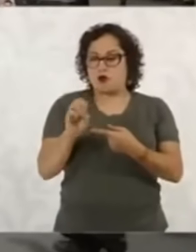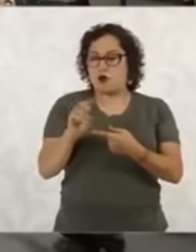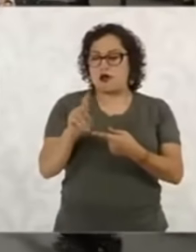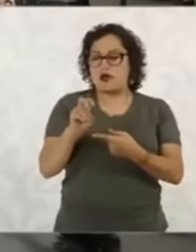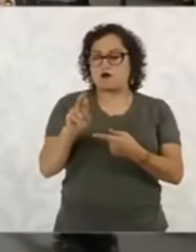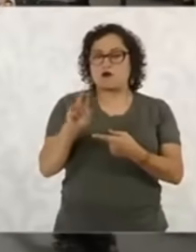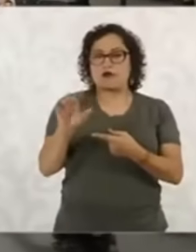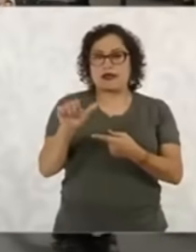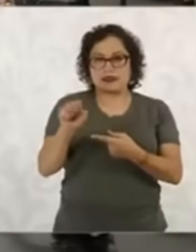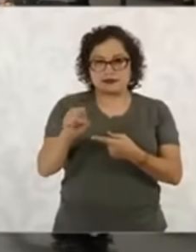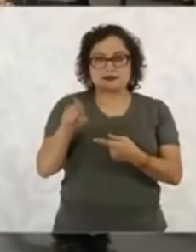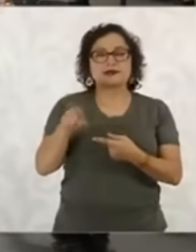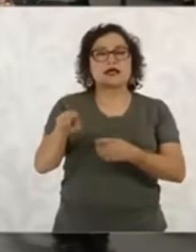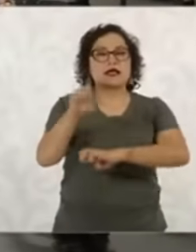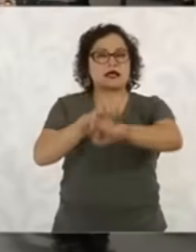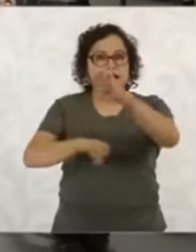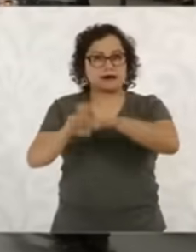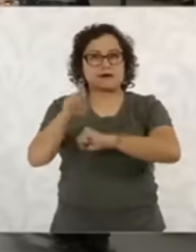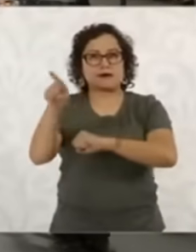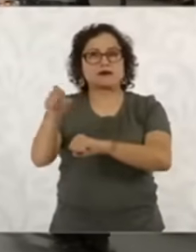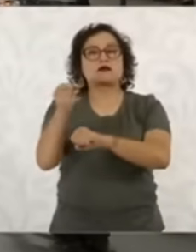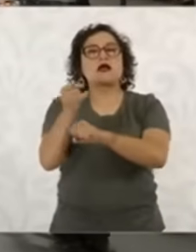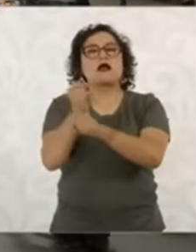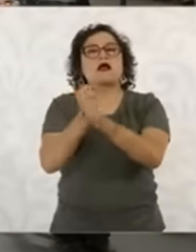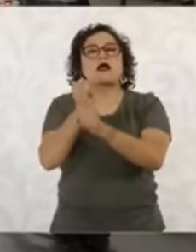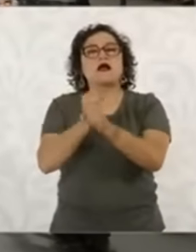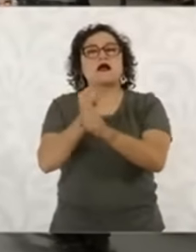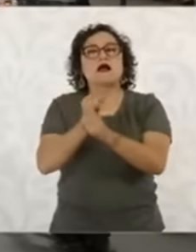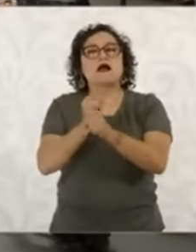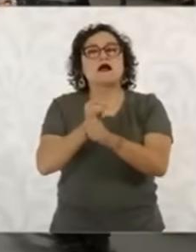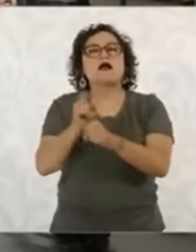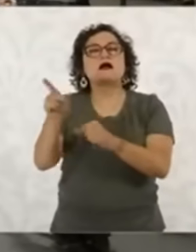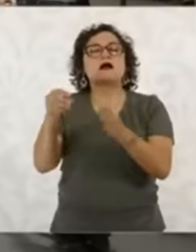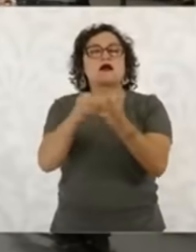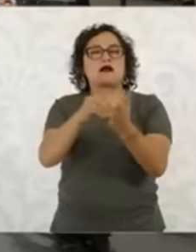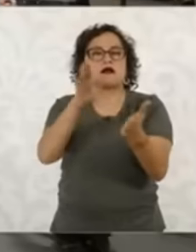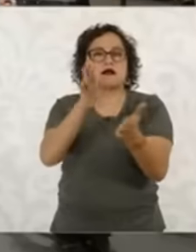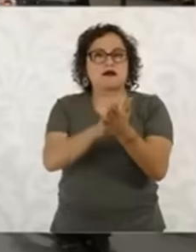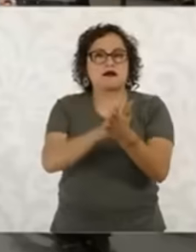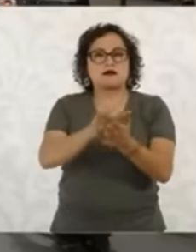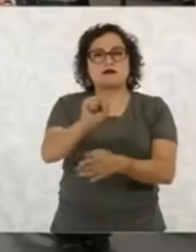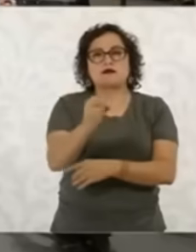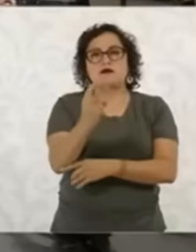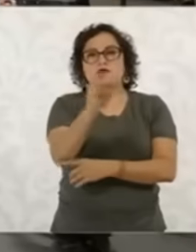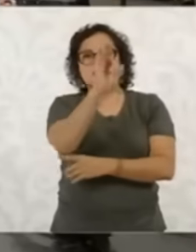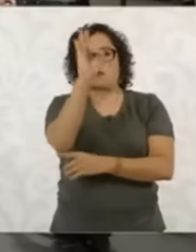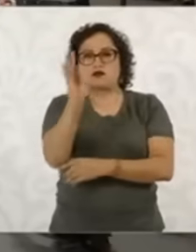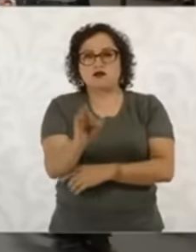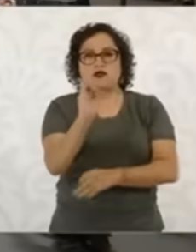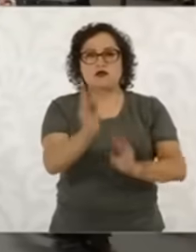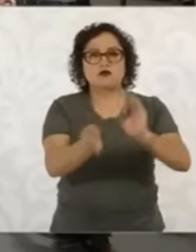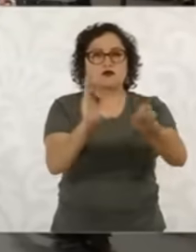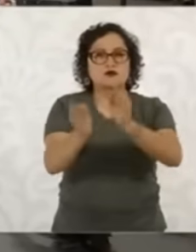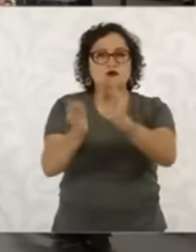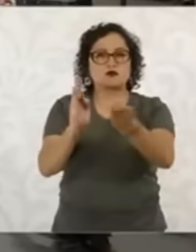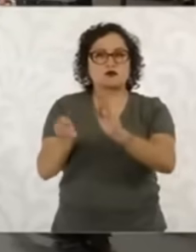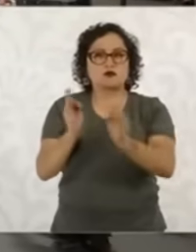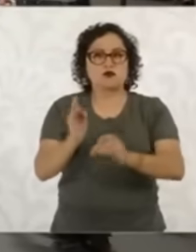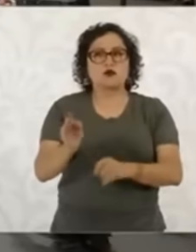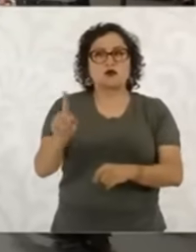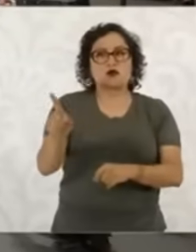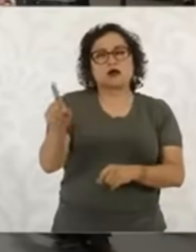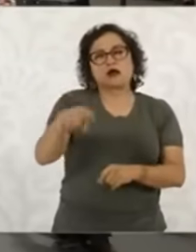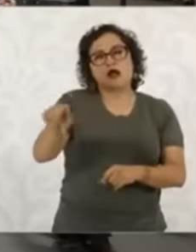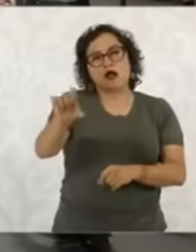una encuesta que le otorga un 72% de aprobación, digo, a diferencia de los otros que hacían los fraudes,